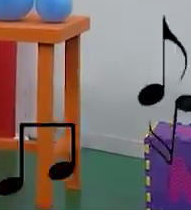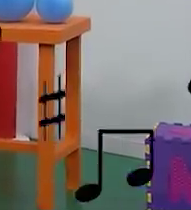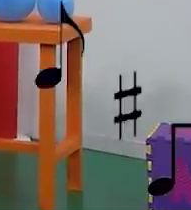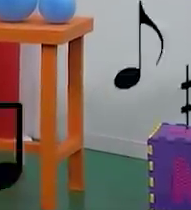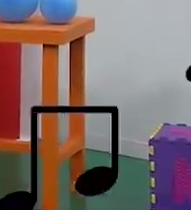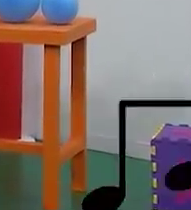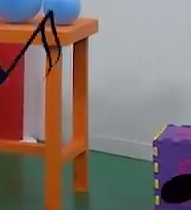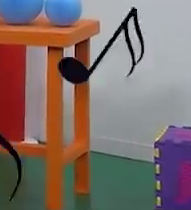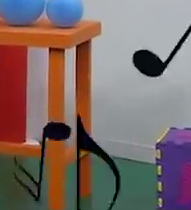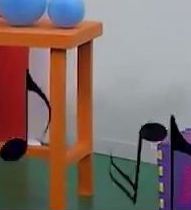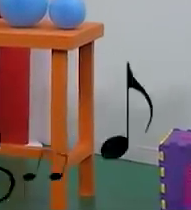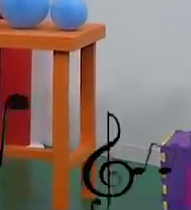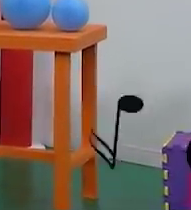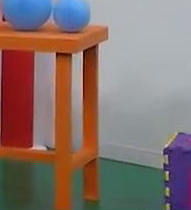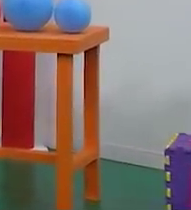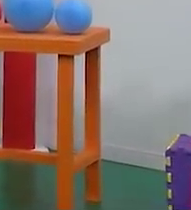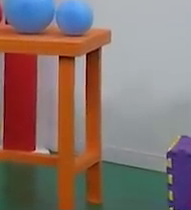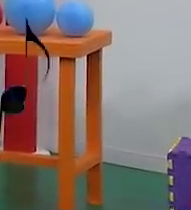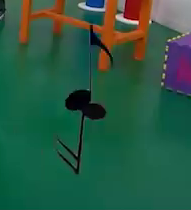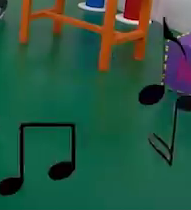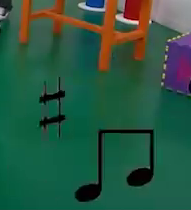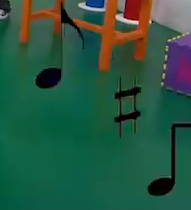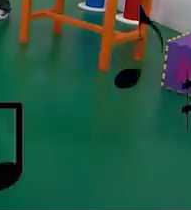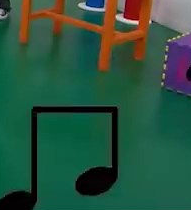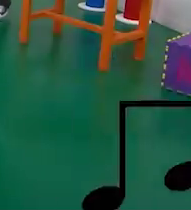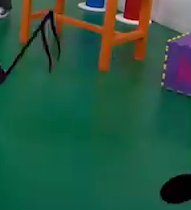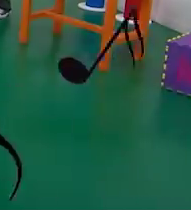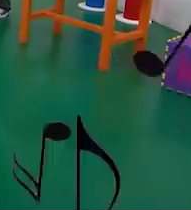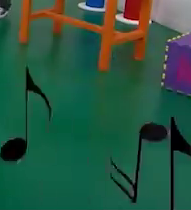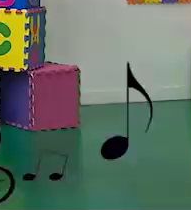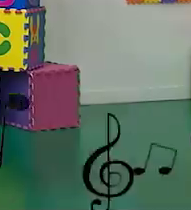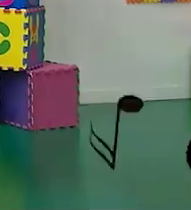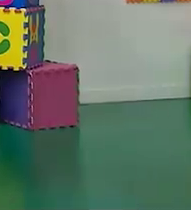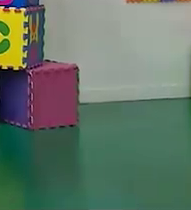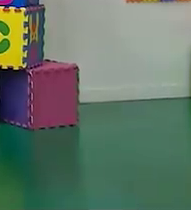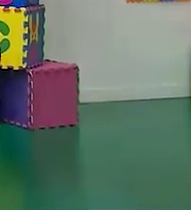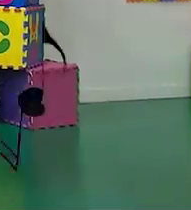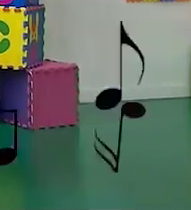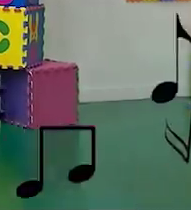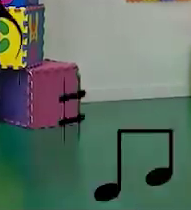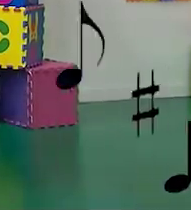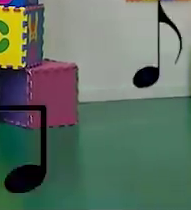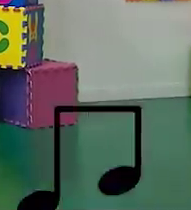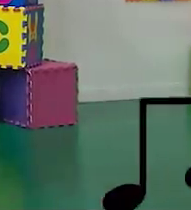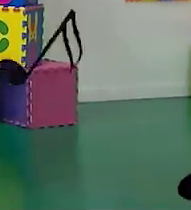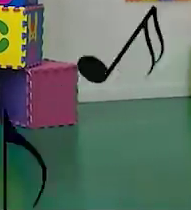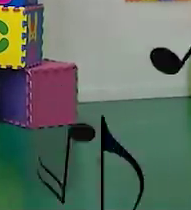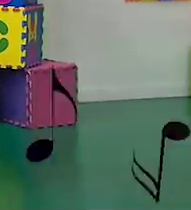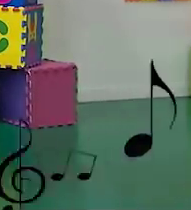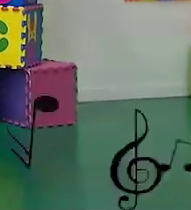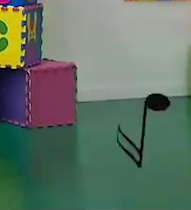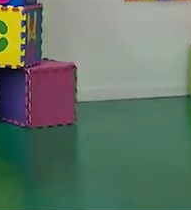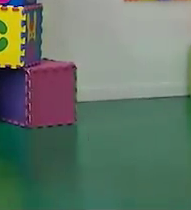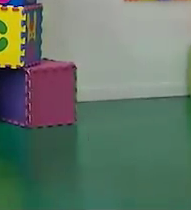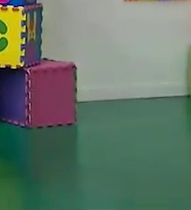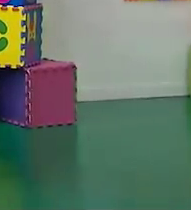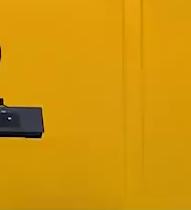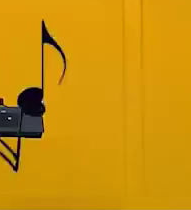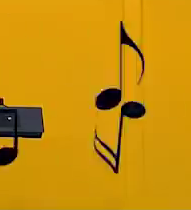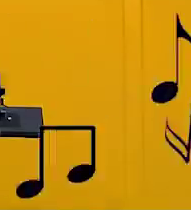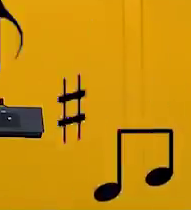sonido agudo, tres brincos vas a dar. Suena grave el bajo.